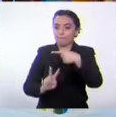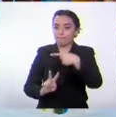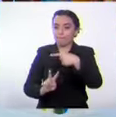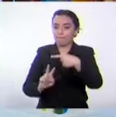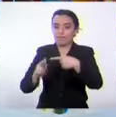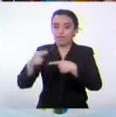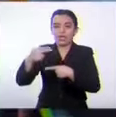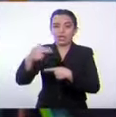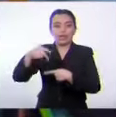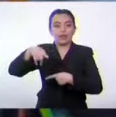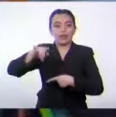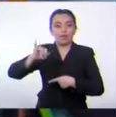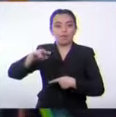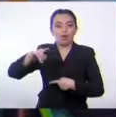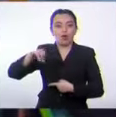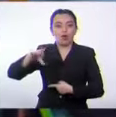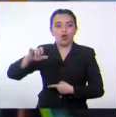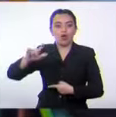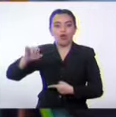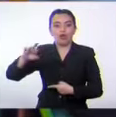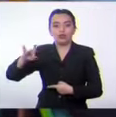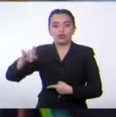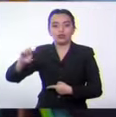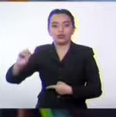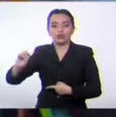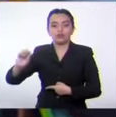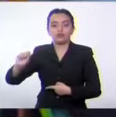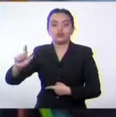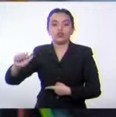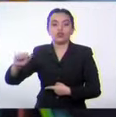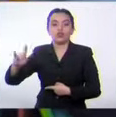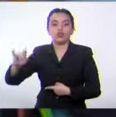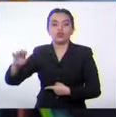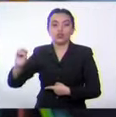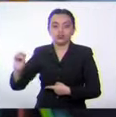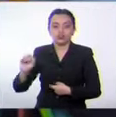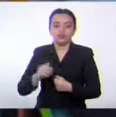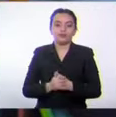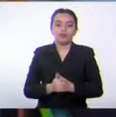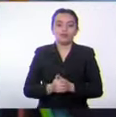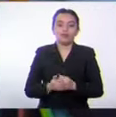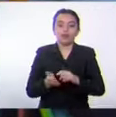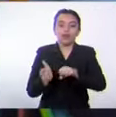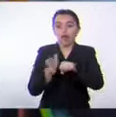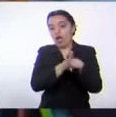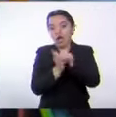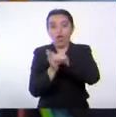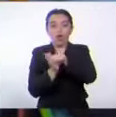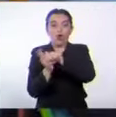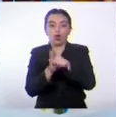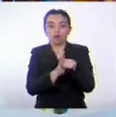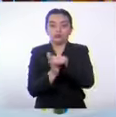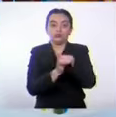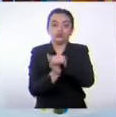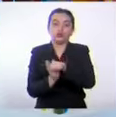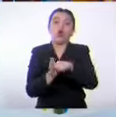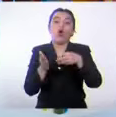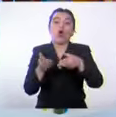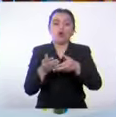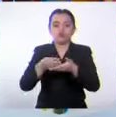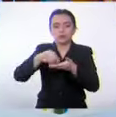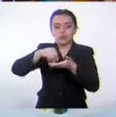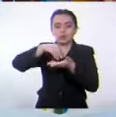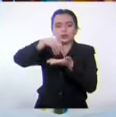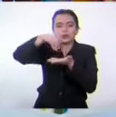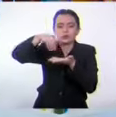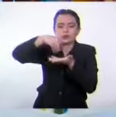de sodio. Otros ejemplos son el alcohol etílico o el agua oxigenada. Por ejemplo, para